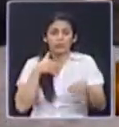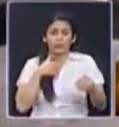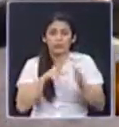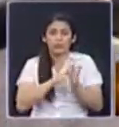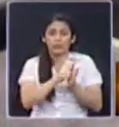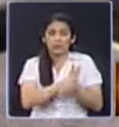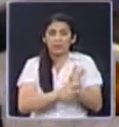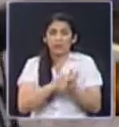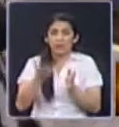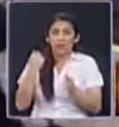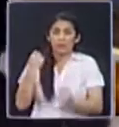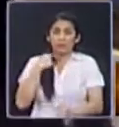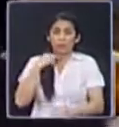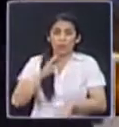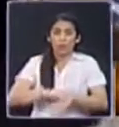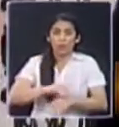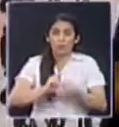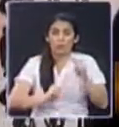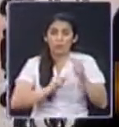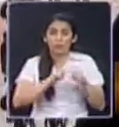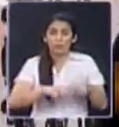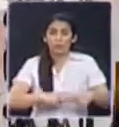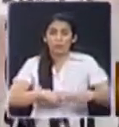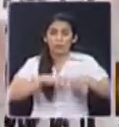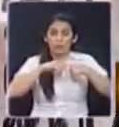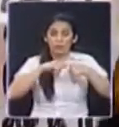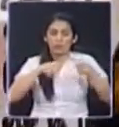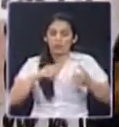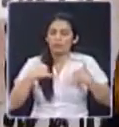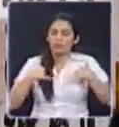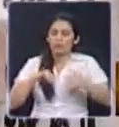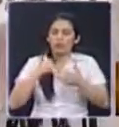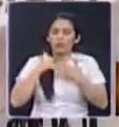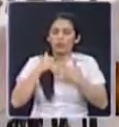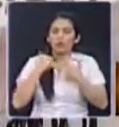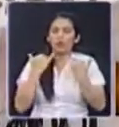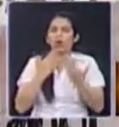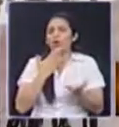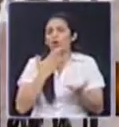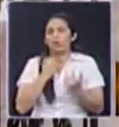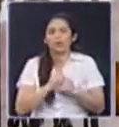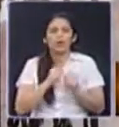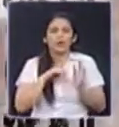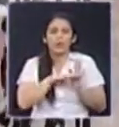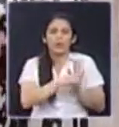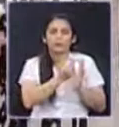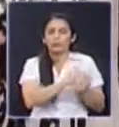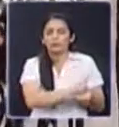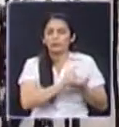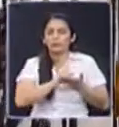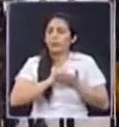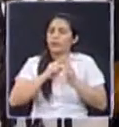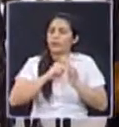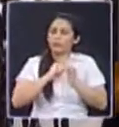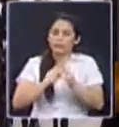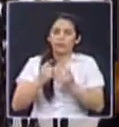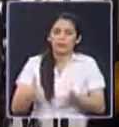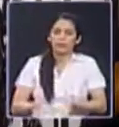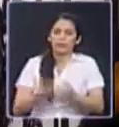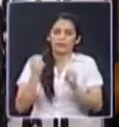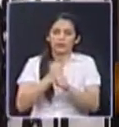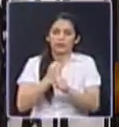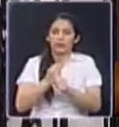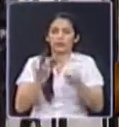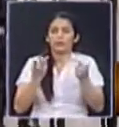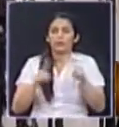afectados por la suspensión de las obras. En el tema de créditos, de cómo apoyarles, pues, y estamos constantemente trabajando. Ya nos hemos reunido también con Ban Ecuador para